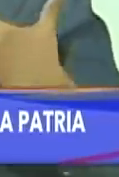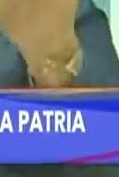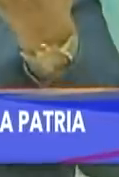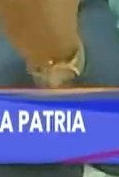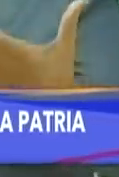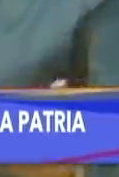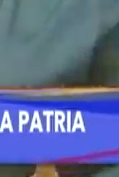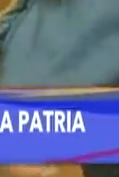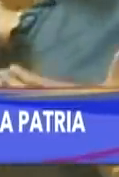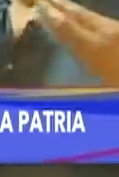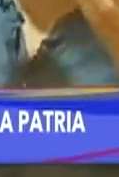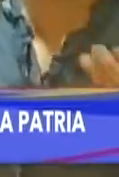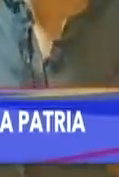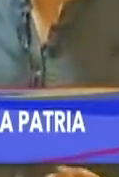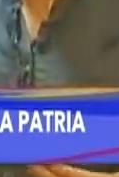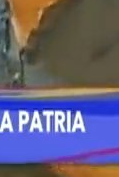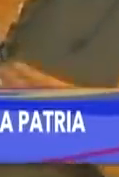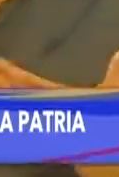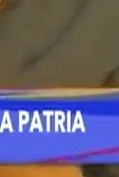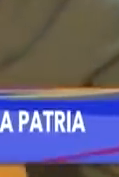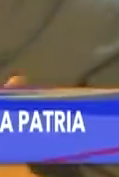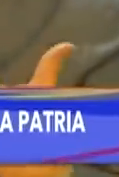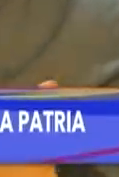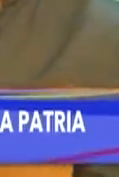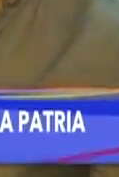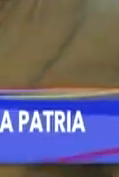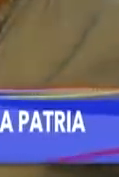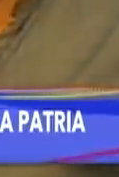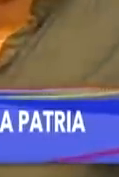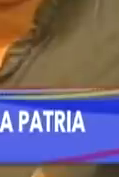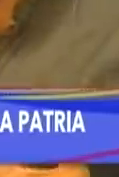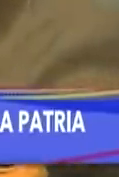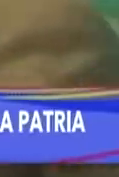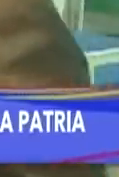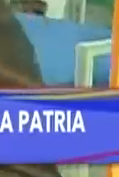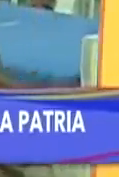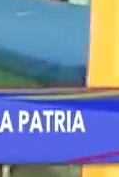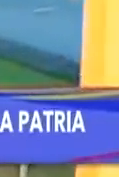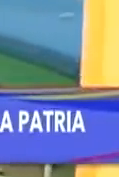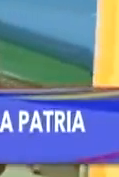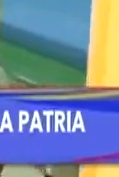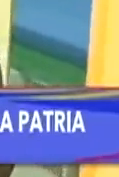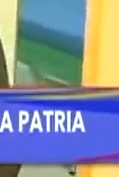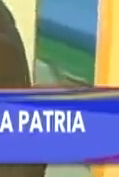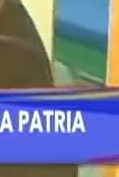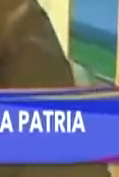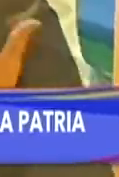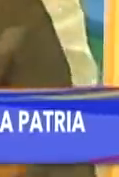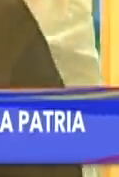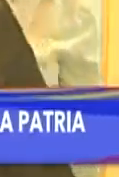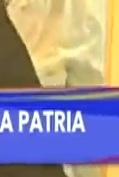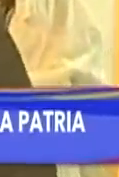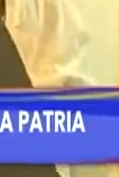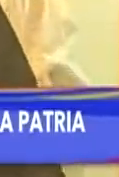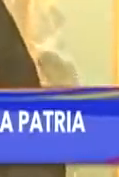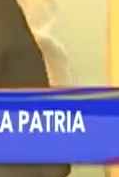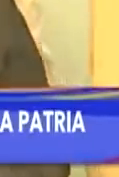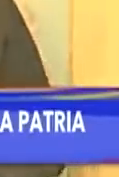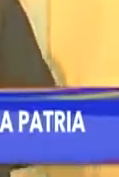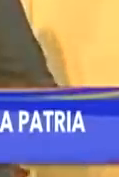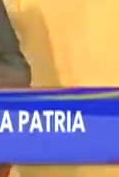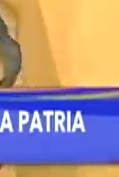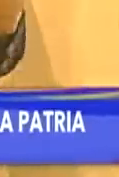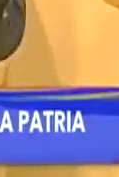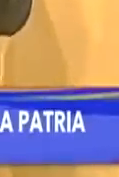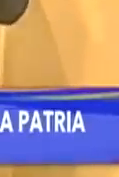ya viene siendo tratada para dar a luz. Por eso nos sentimos orgullosos y orgullosas de